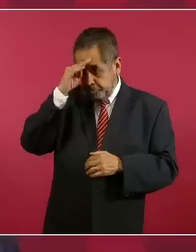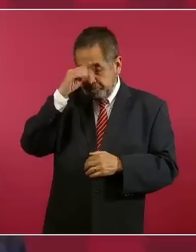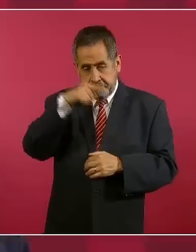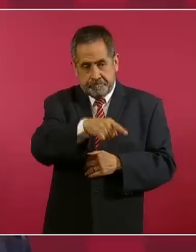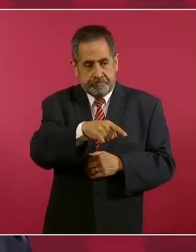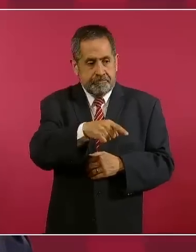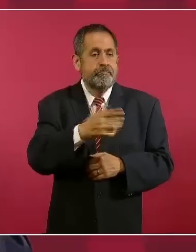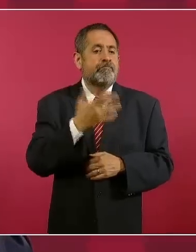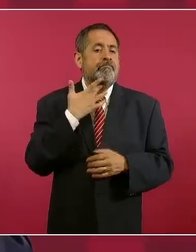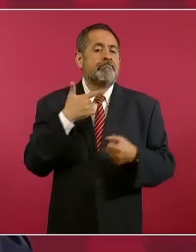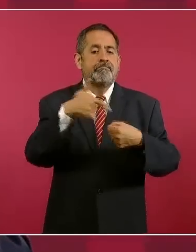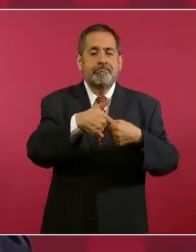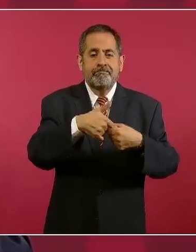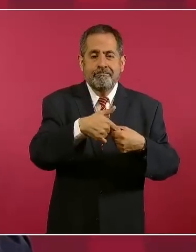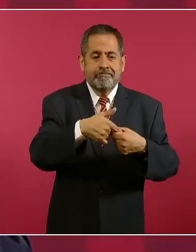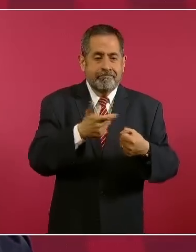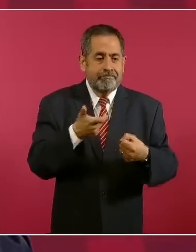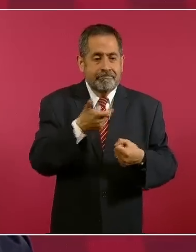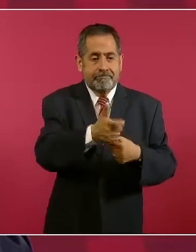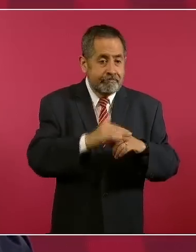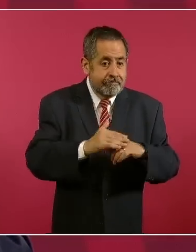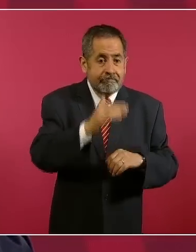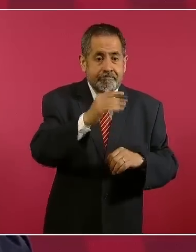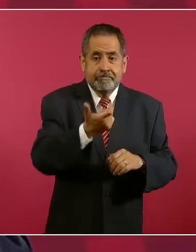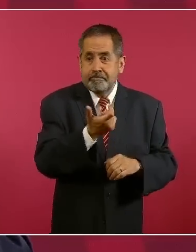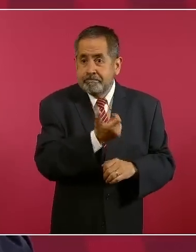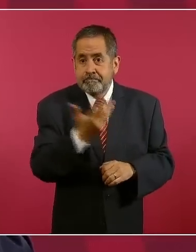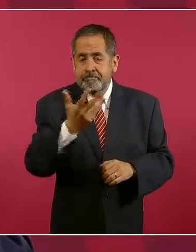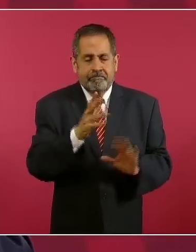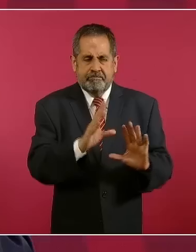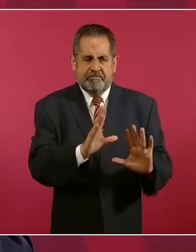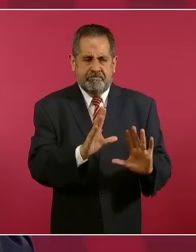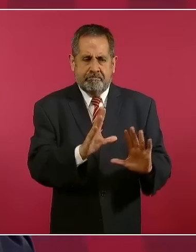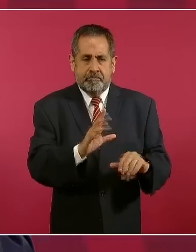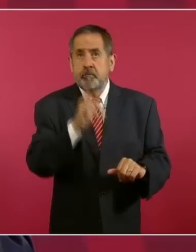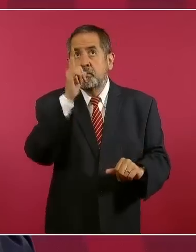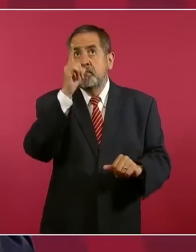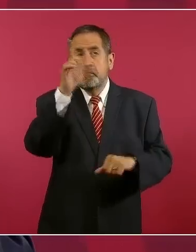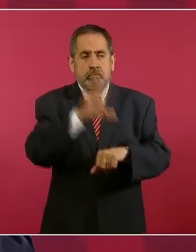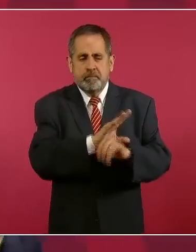las gasolinas y del diésel y de la luz.